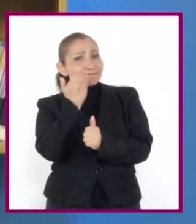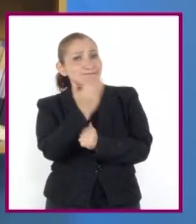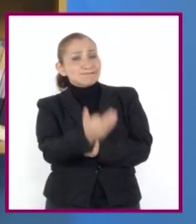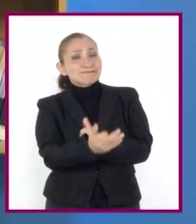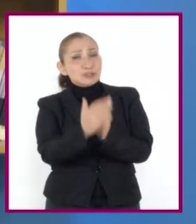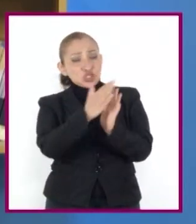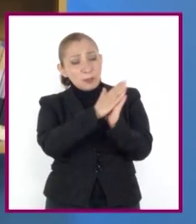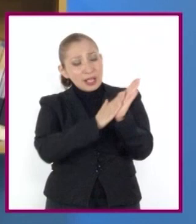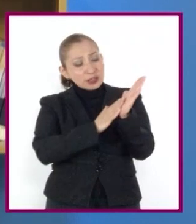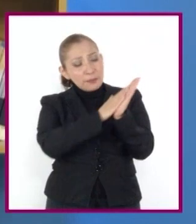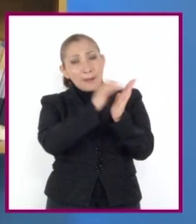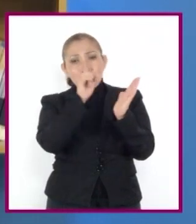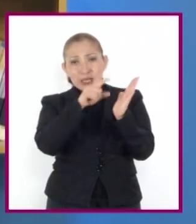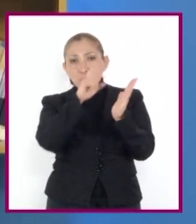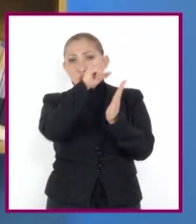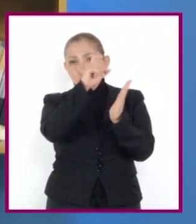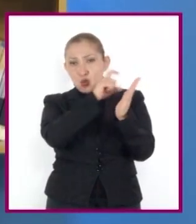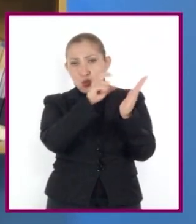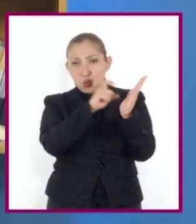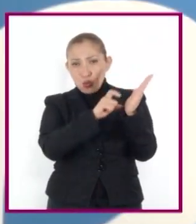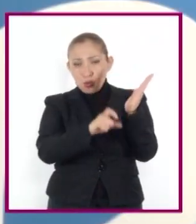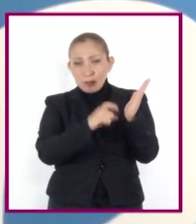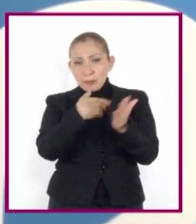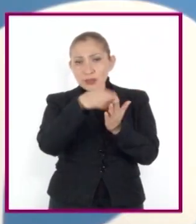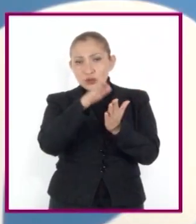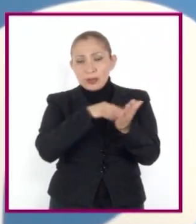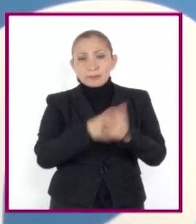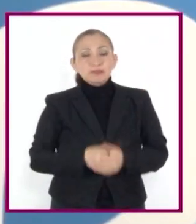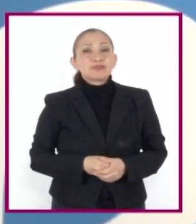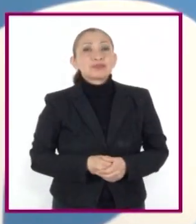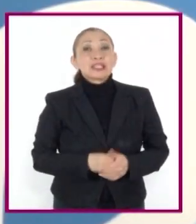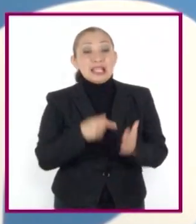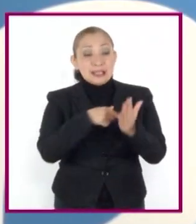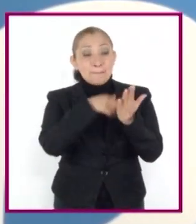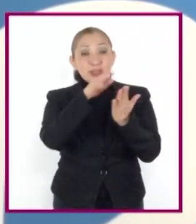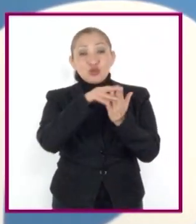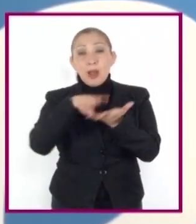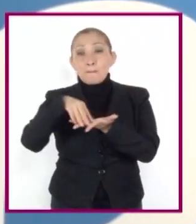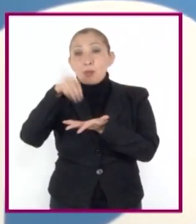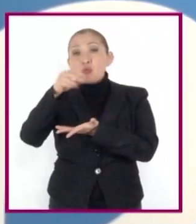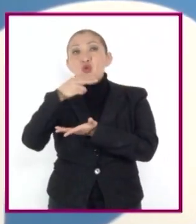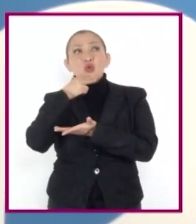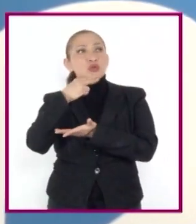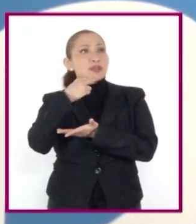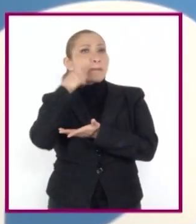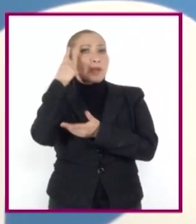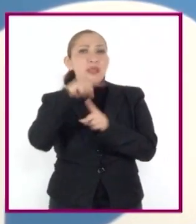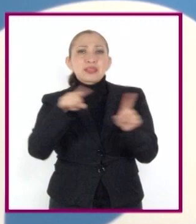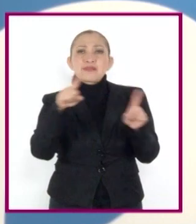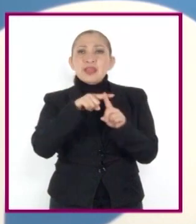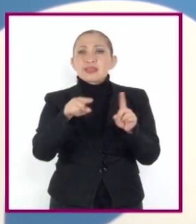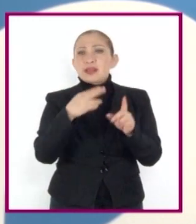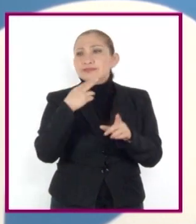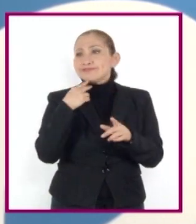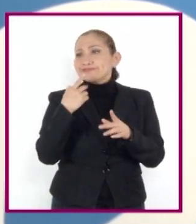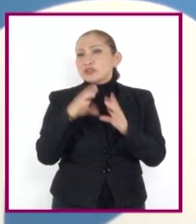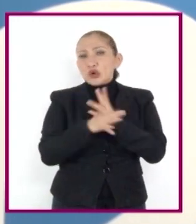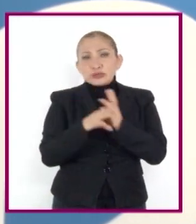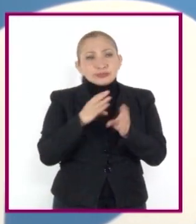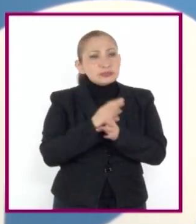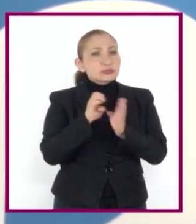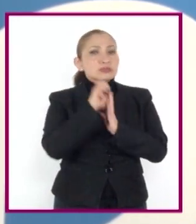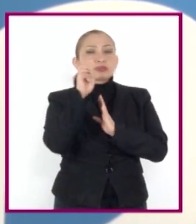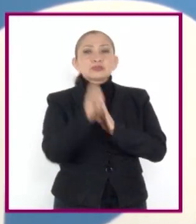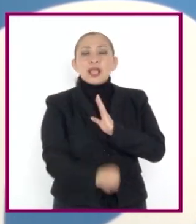sobre la superficie en la que se ha aplicado la pintura. La pintura en polvo puede ser utilizada para diversas aplicaciones,